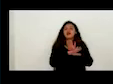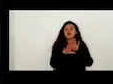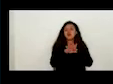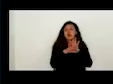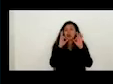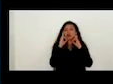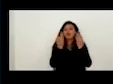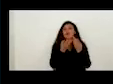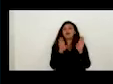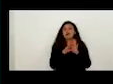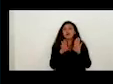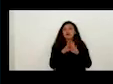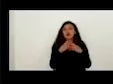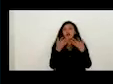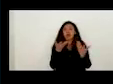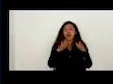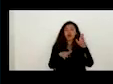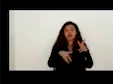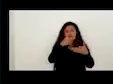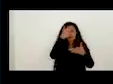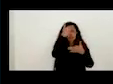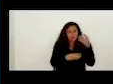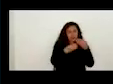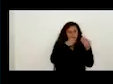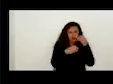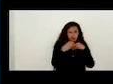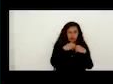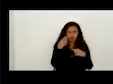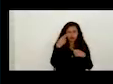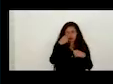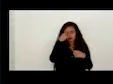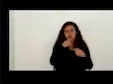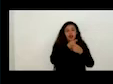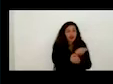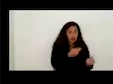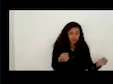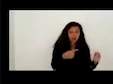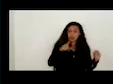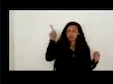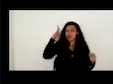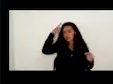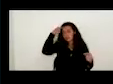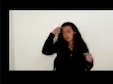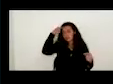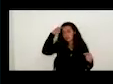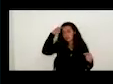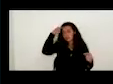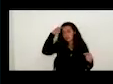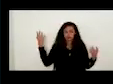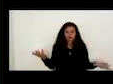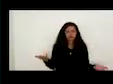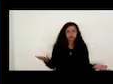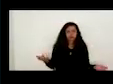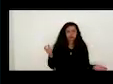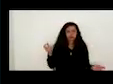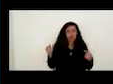veces hay menús donde les llaman esto es para niños y esto es para el adulto, cuando ese pequeño en